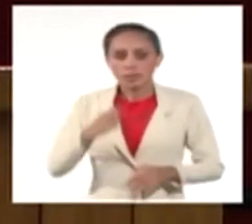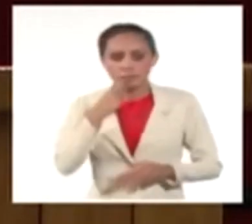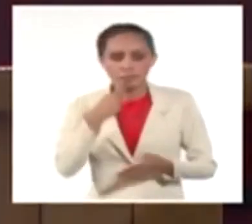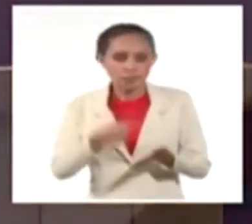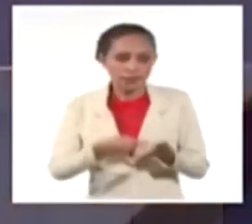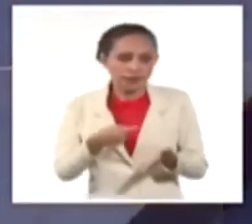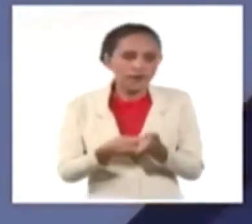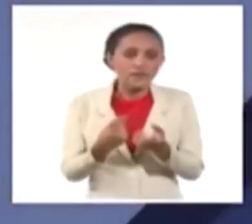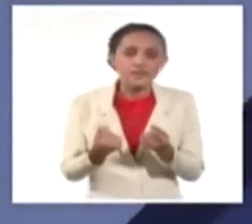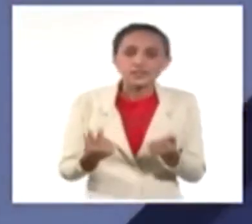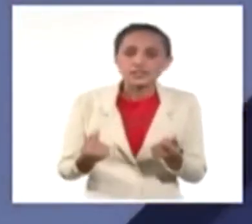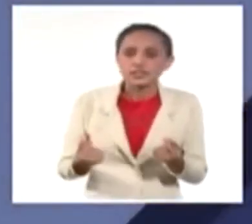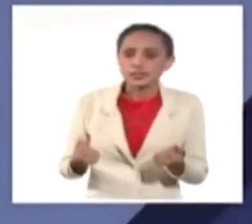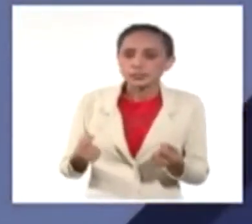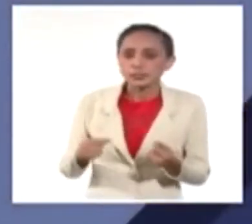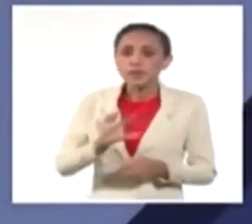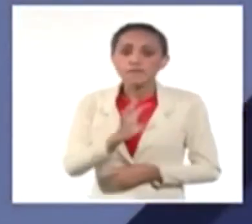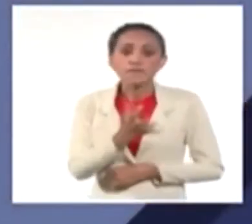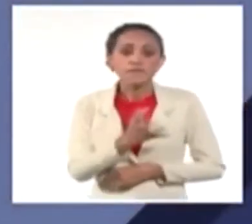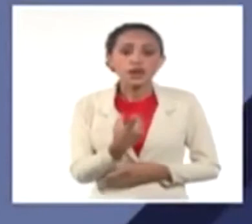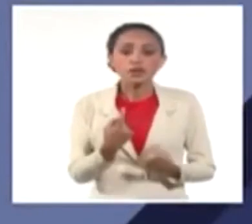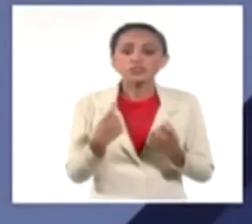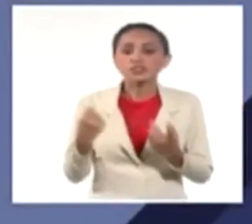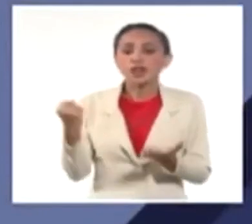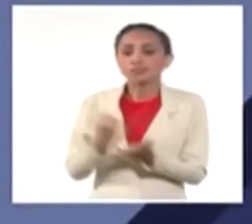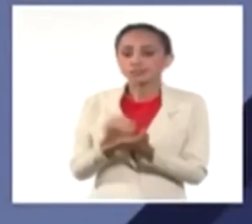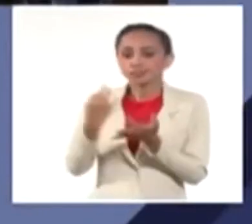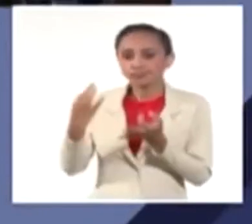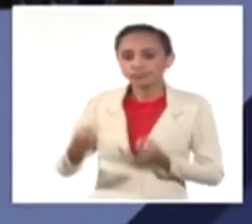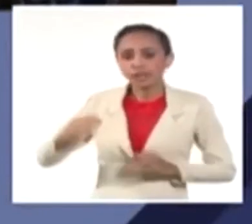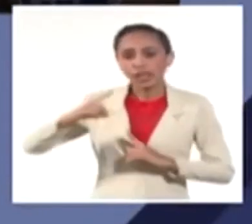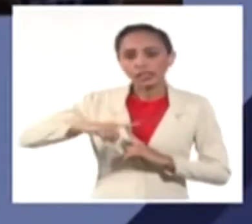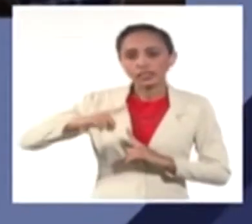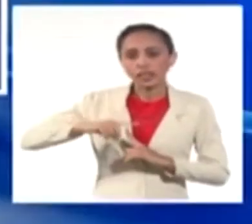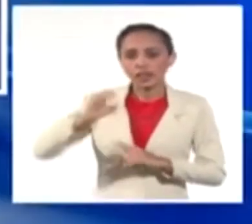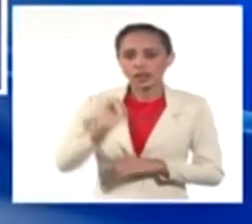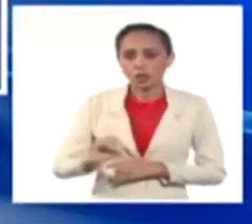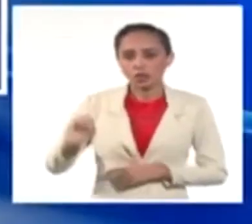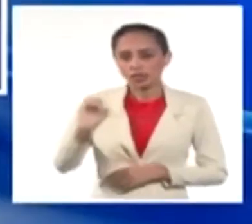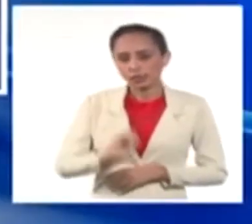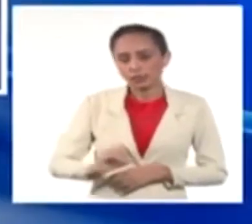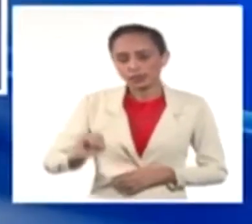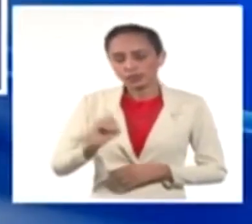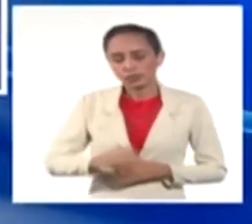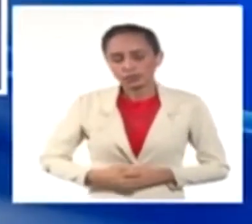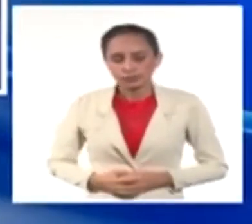financiamientos a bancos y entidades aprobados por la tarea ordenamiento.